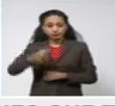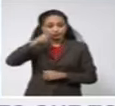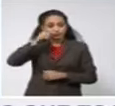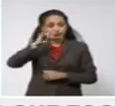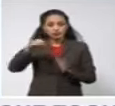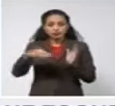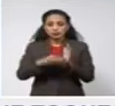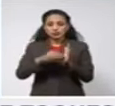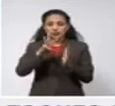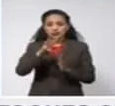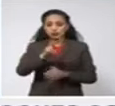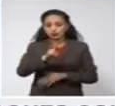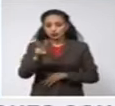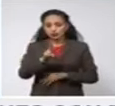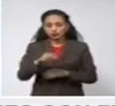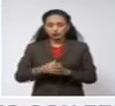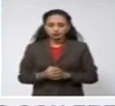6.322,